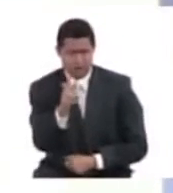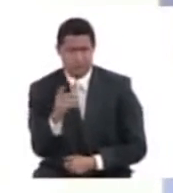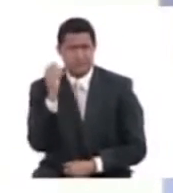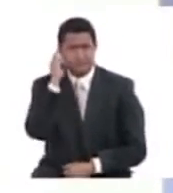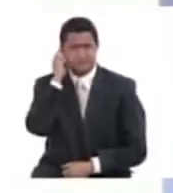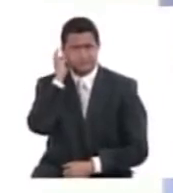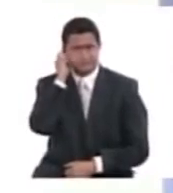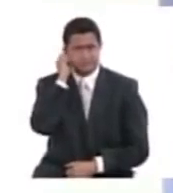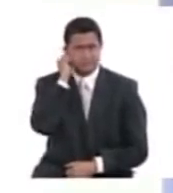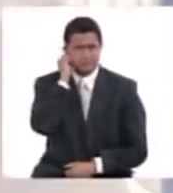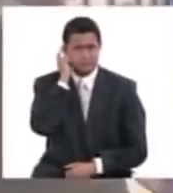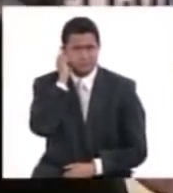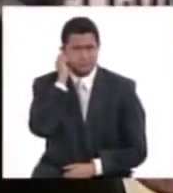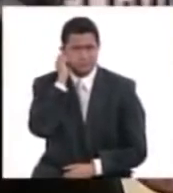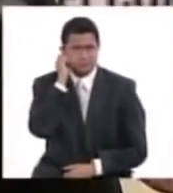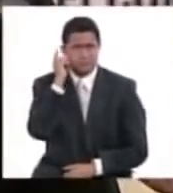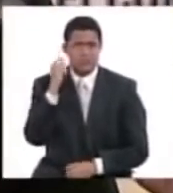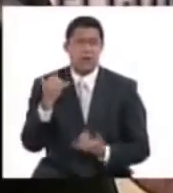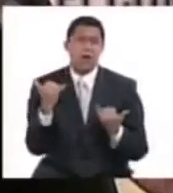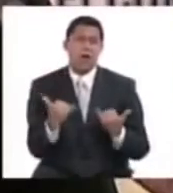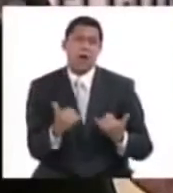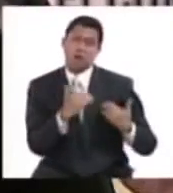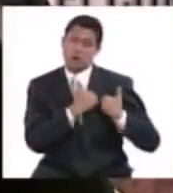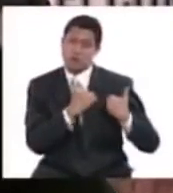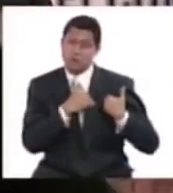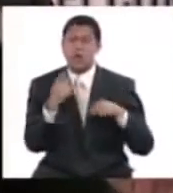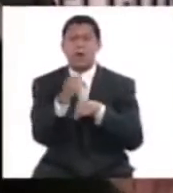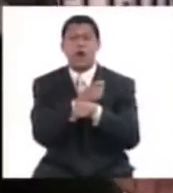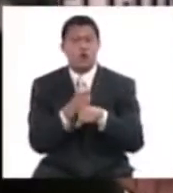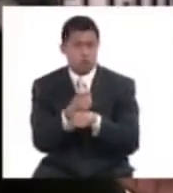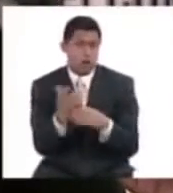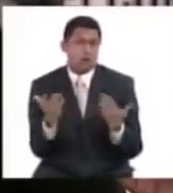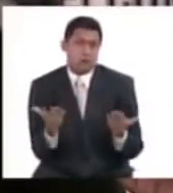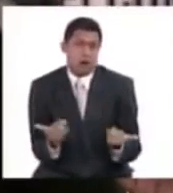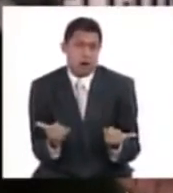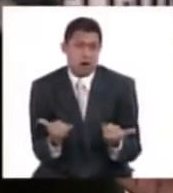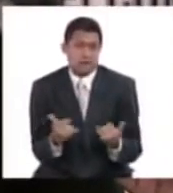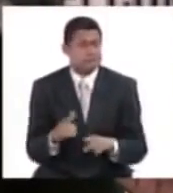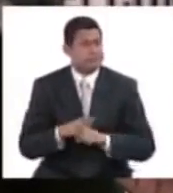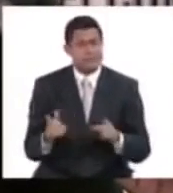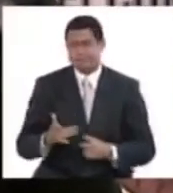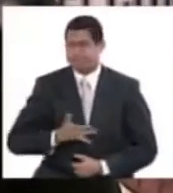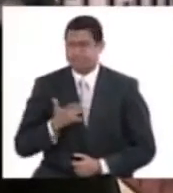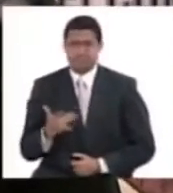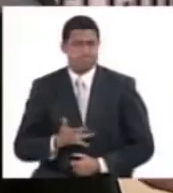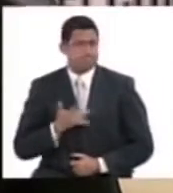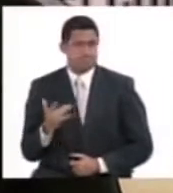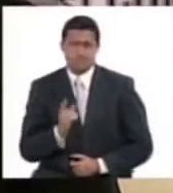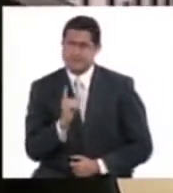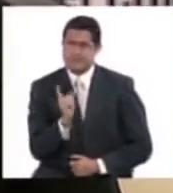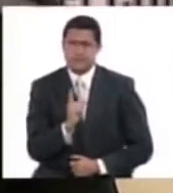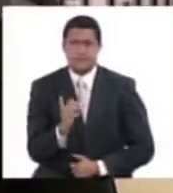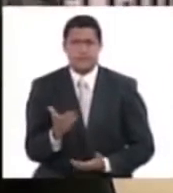continuación. Tiene la palabra el gobierno en este caso. Desafortunadamente no ha sido